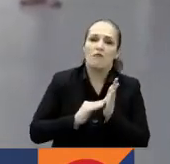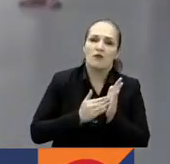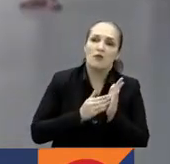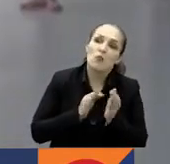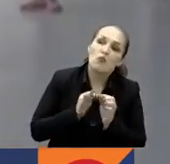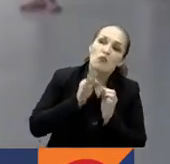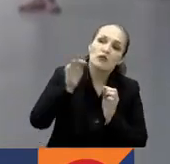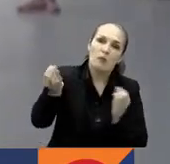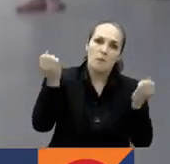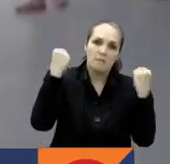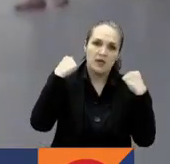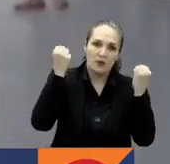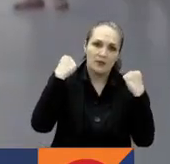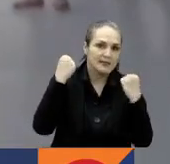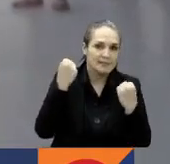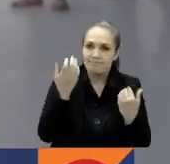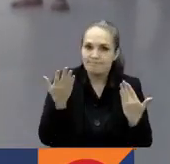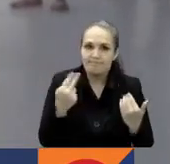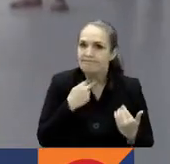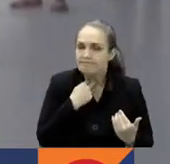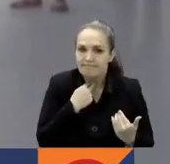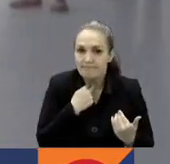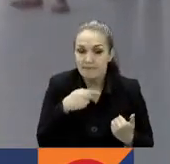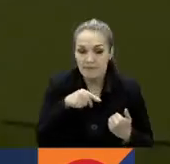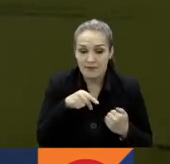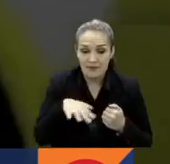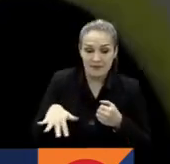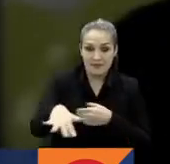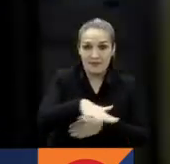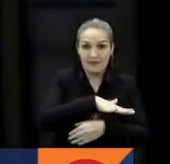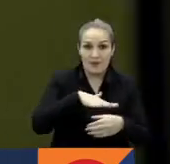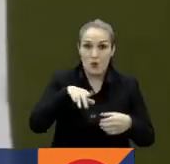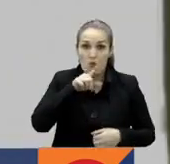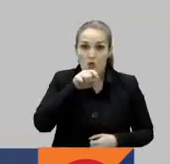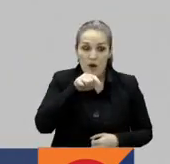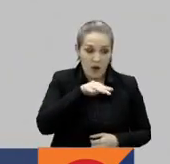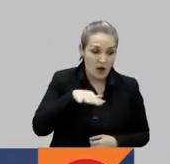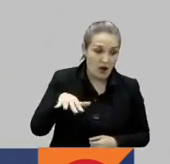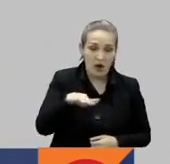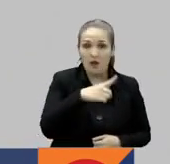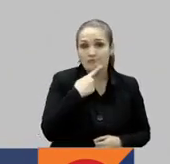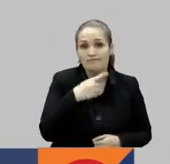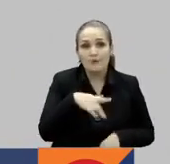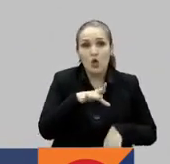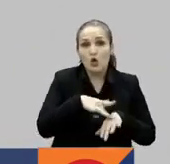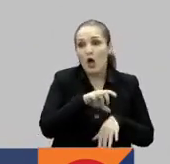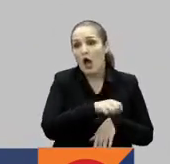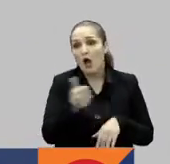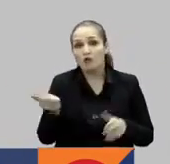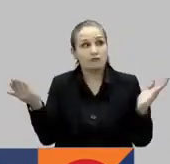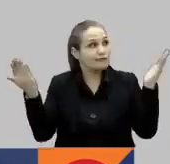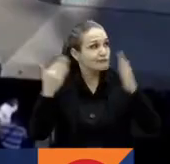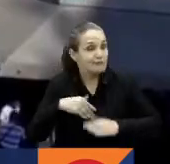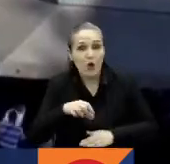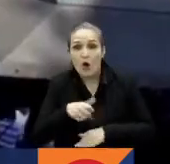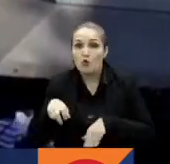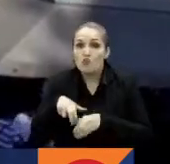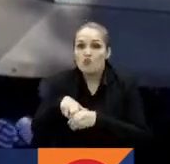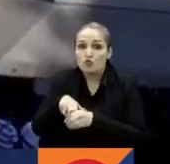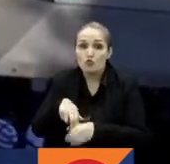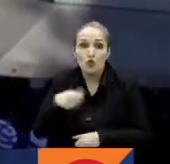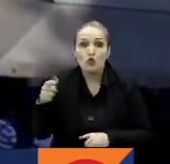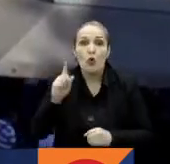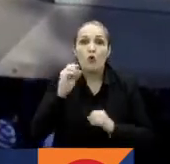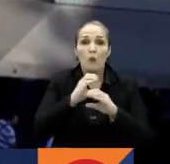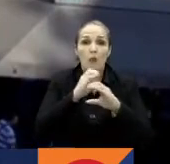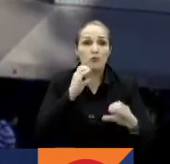Piedecuesta. La situación, según los habitantes del área metropolitana, los obliga a tener que usar el transporte informal debido a que la frecuencia de los buses se redujo